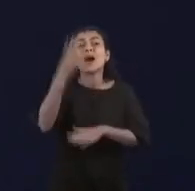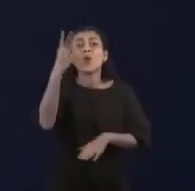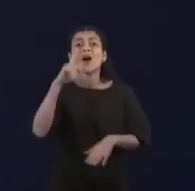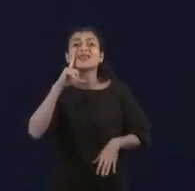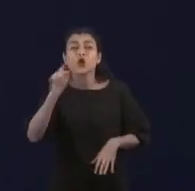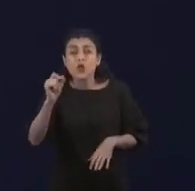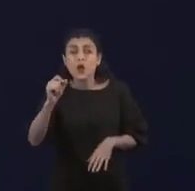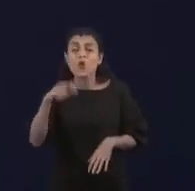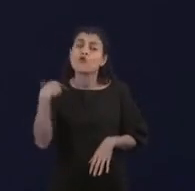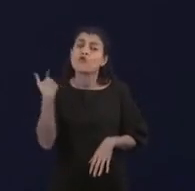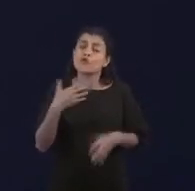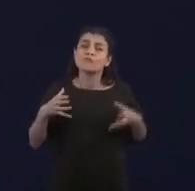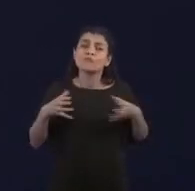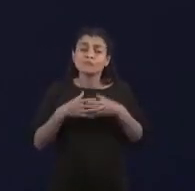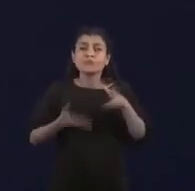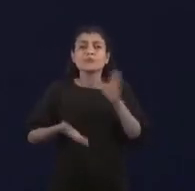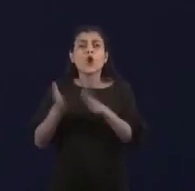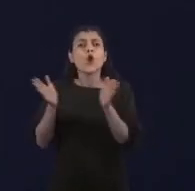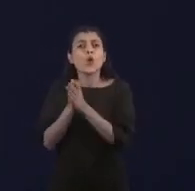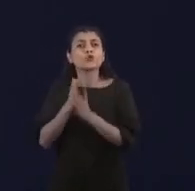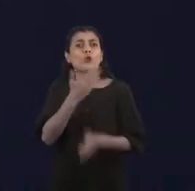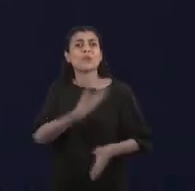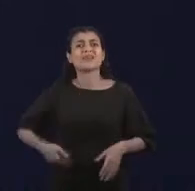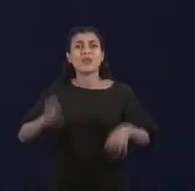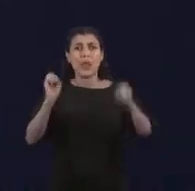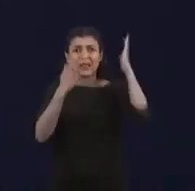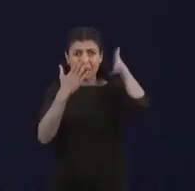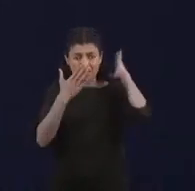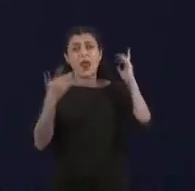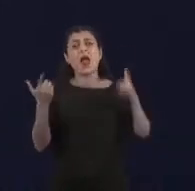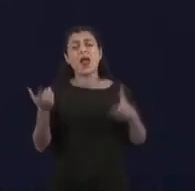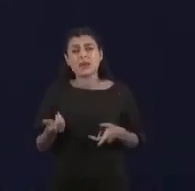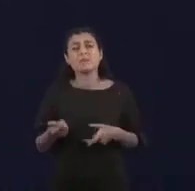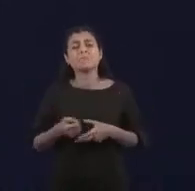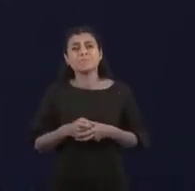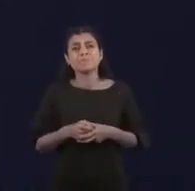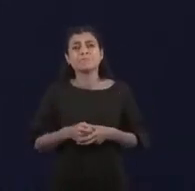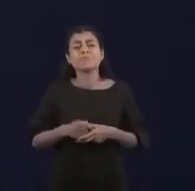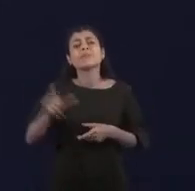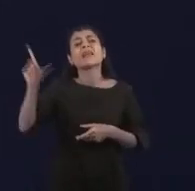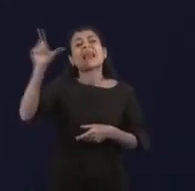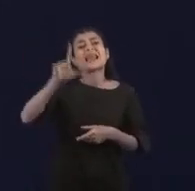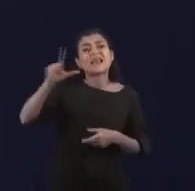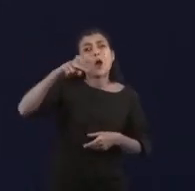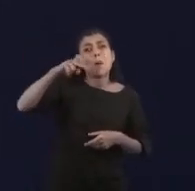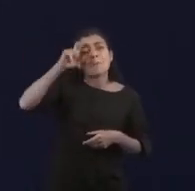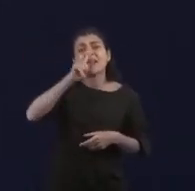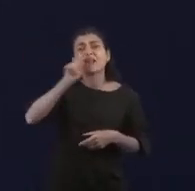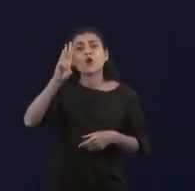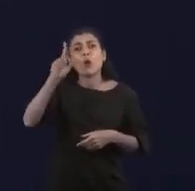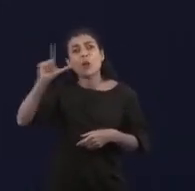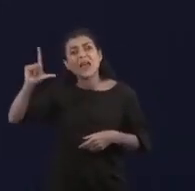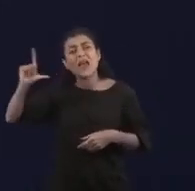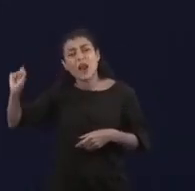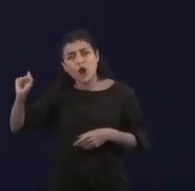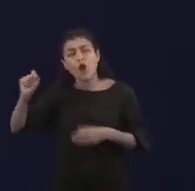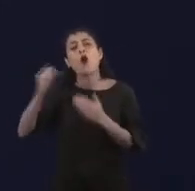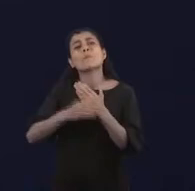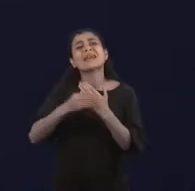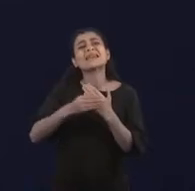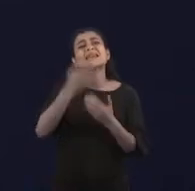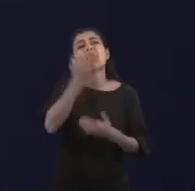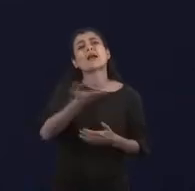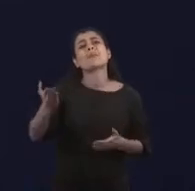vamos a estar junto al presidente de la Nación, la licenciada Sandra Petovelo, la ministra de Capital Humano